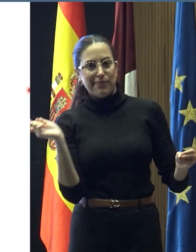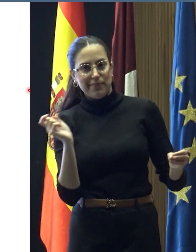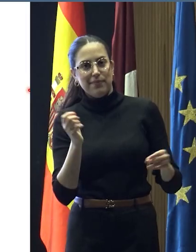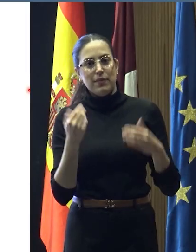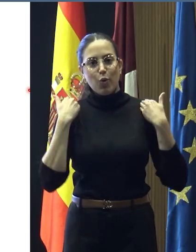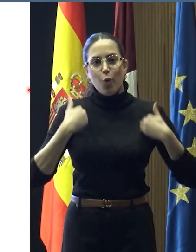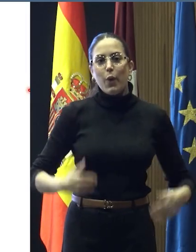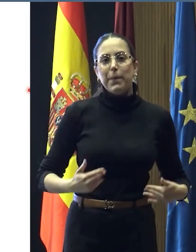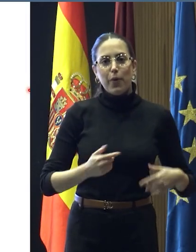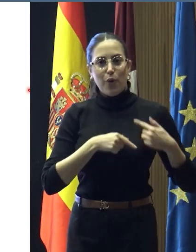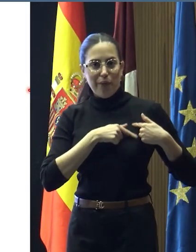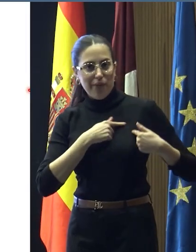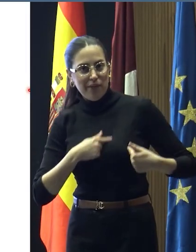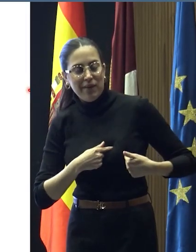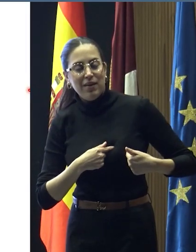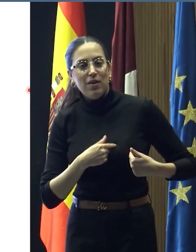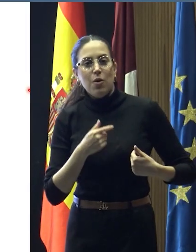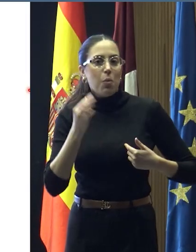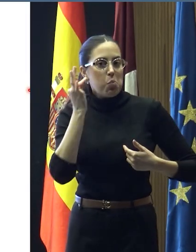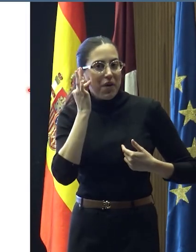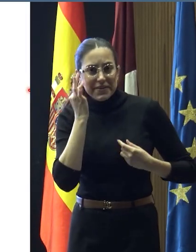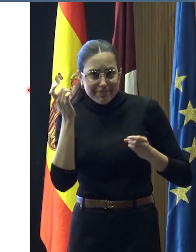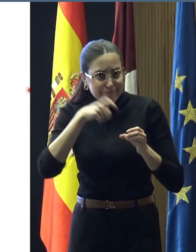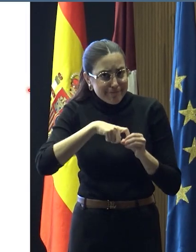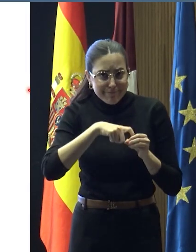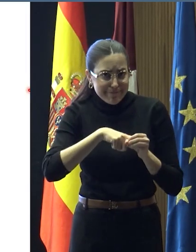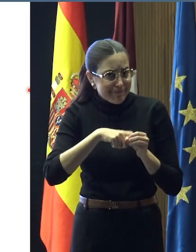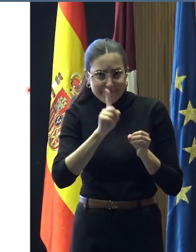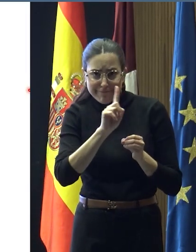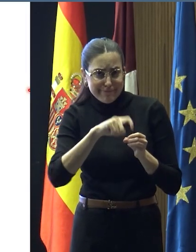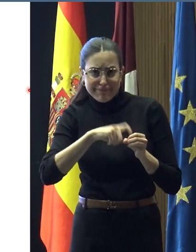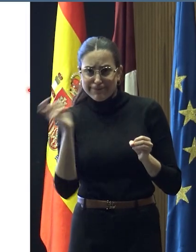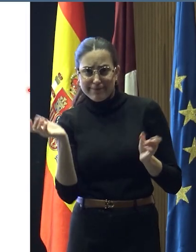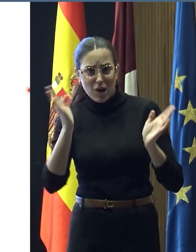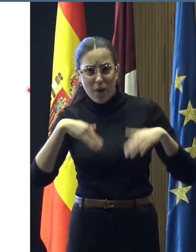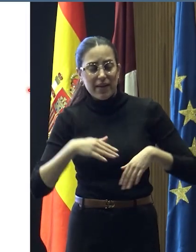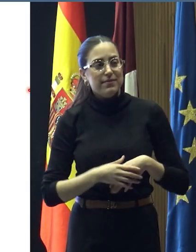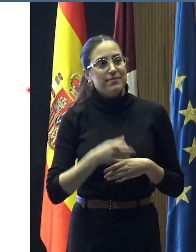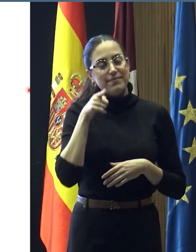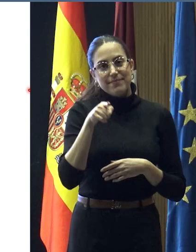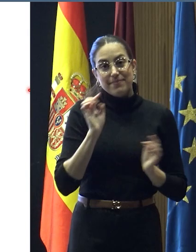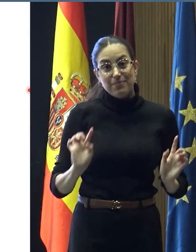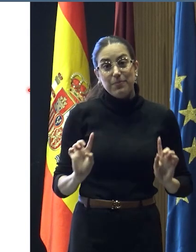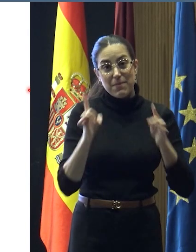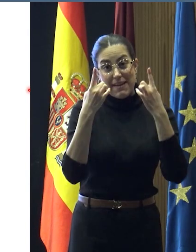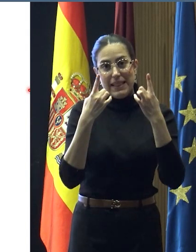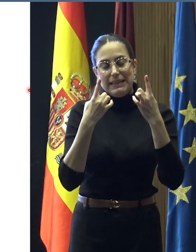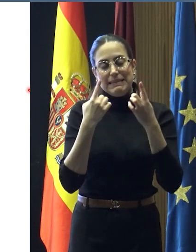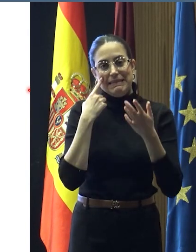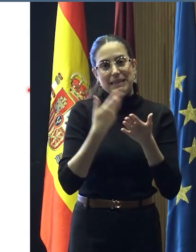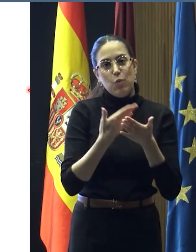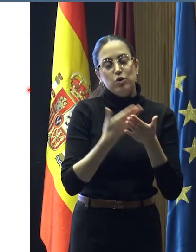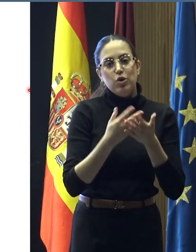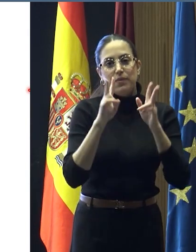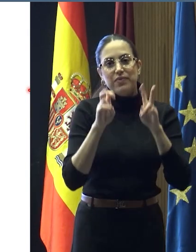cardíaca o anatomía de la mujer. Aquí se demostró por primera vez que los sesgos